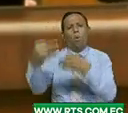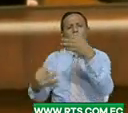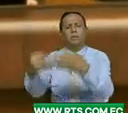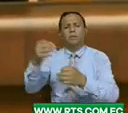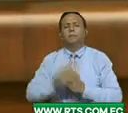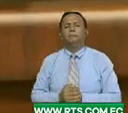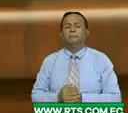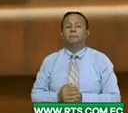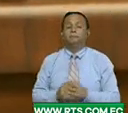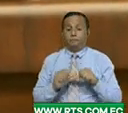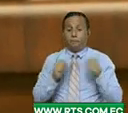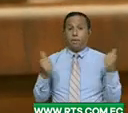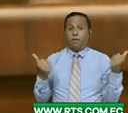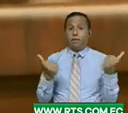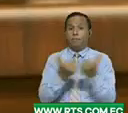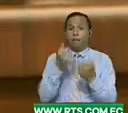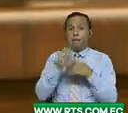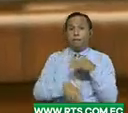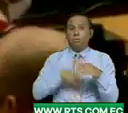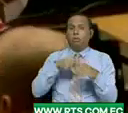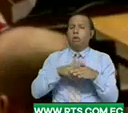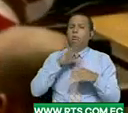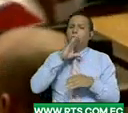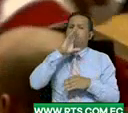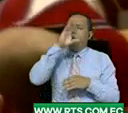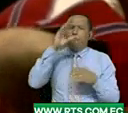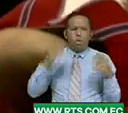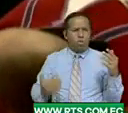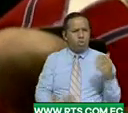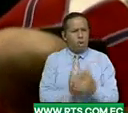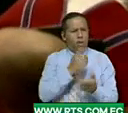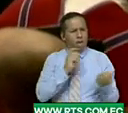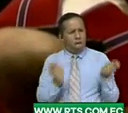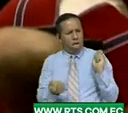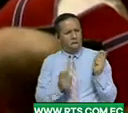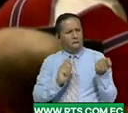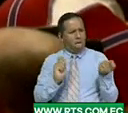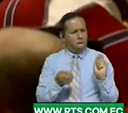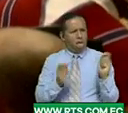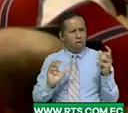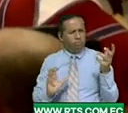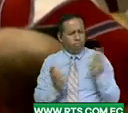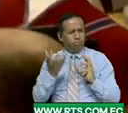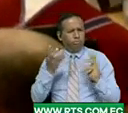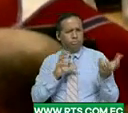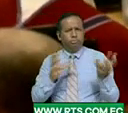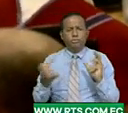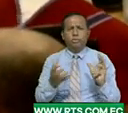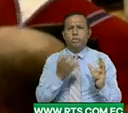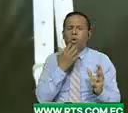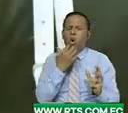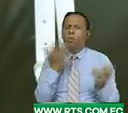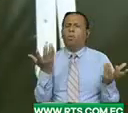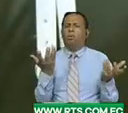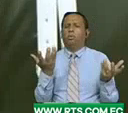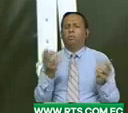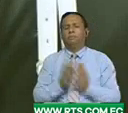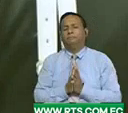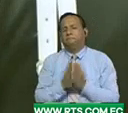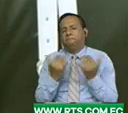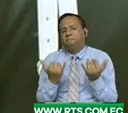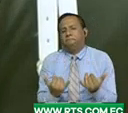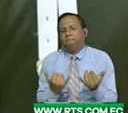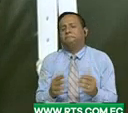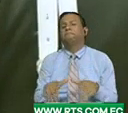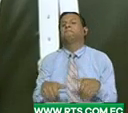Sin duda la Asamblea Nacional cada día da una sorpresa y que los papeles se puedan revertir de la noche a la mañana tampoco es novedad. Esta vez el